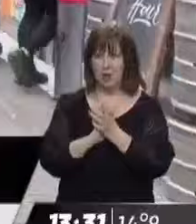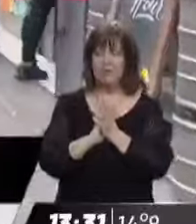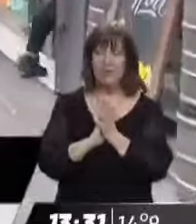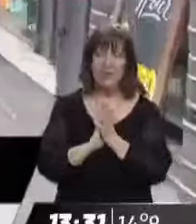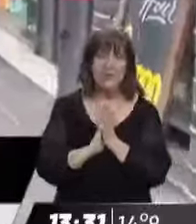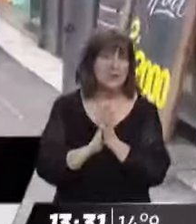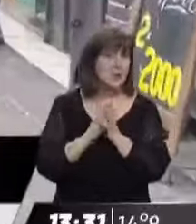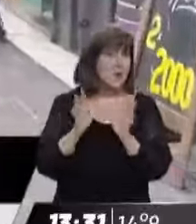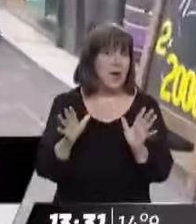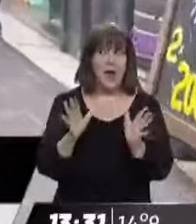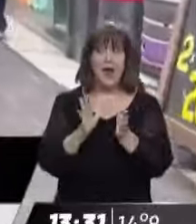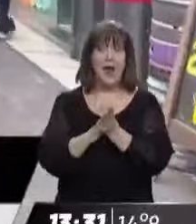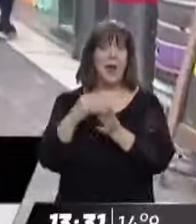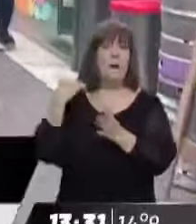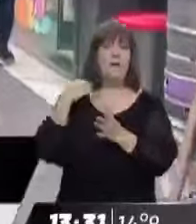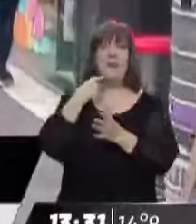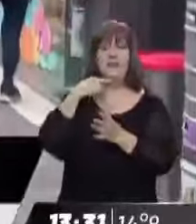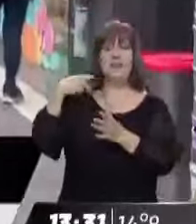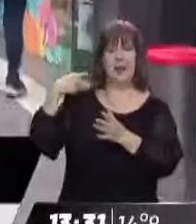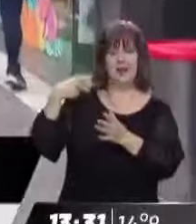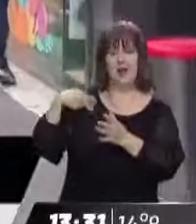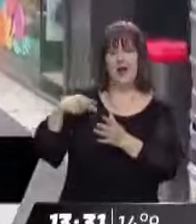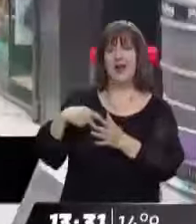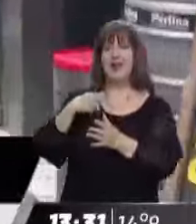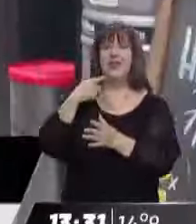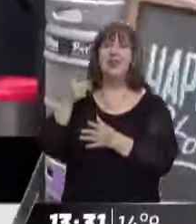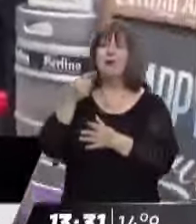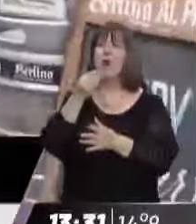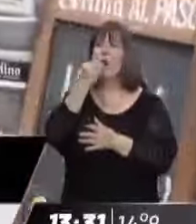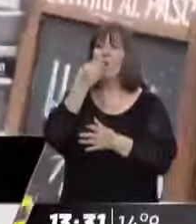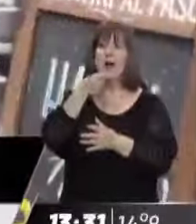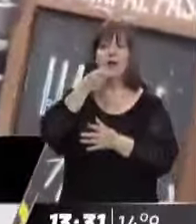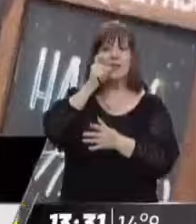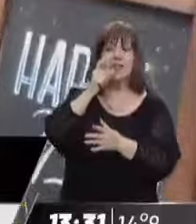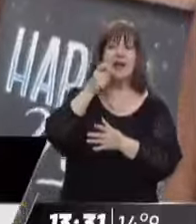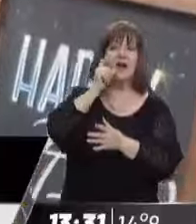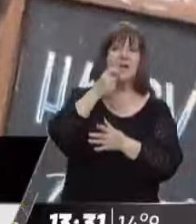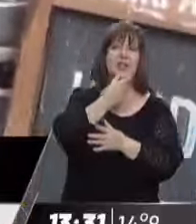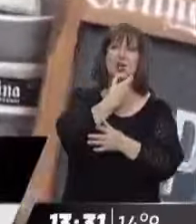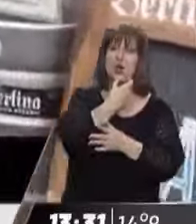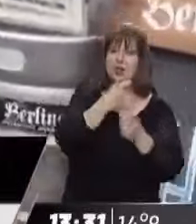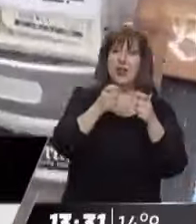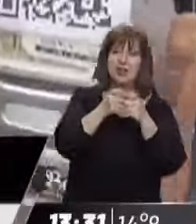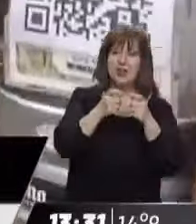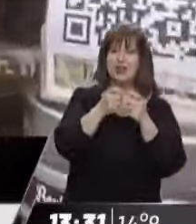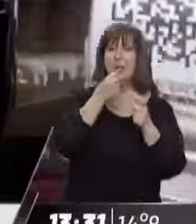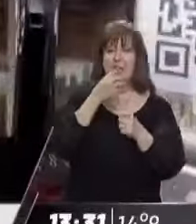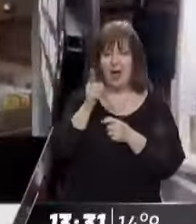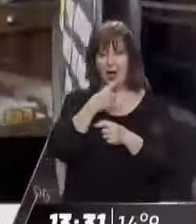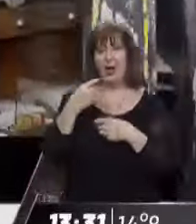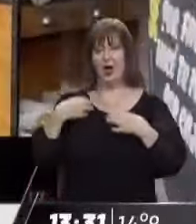No comprarás ropa esta vez, pero podés sentarte, no sé, a tomar un cafecito o almorzar. Sí, cafecito con una tortita. Claro,